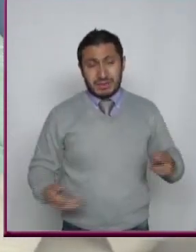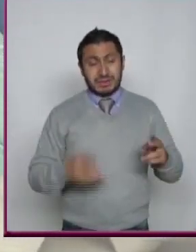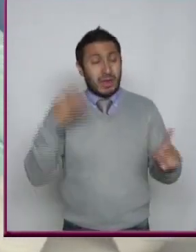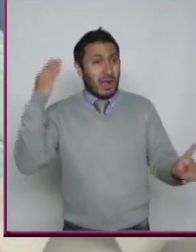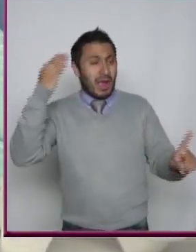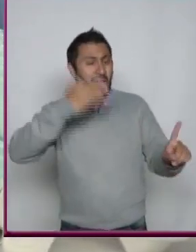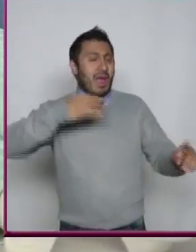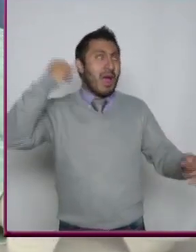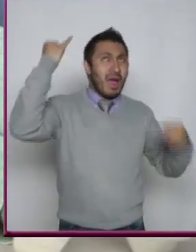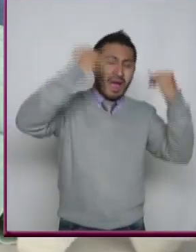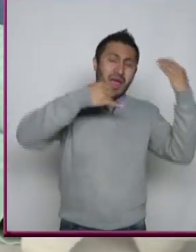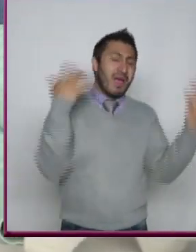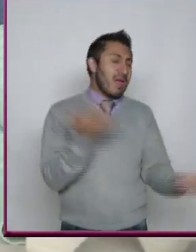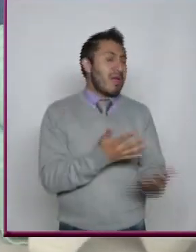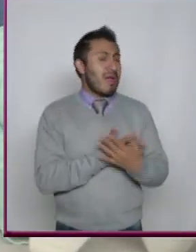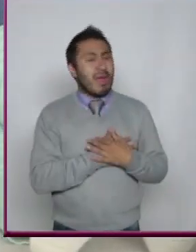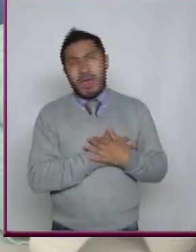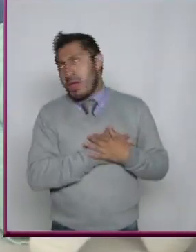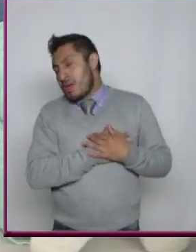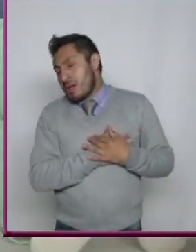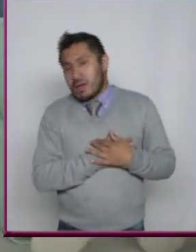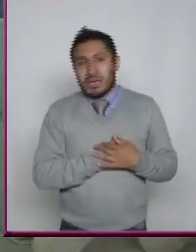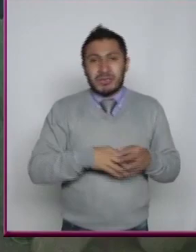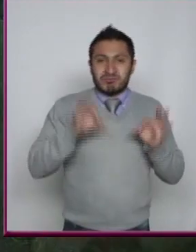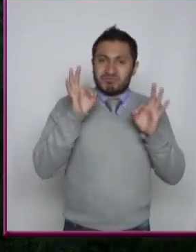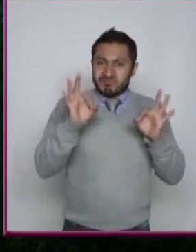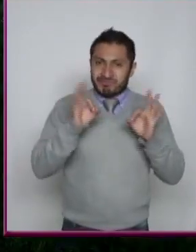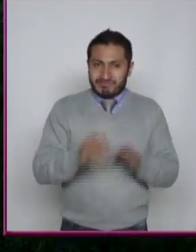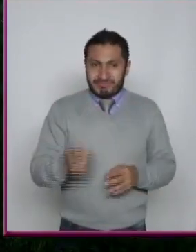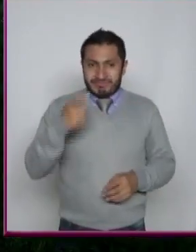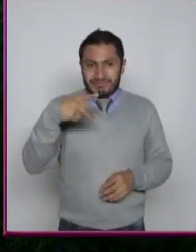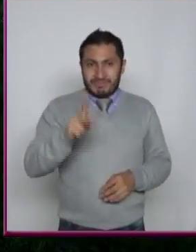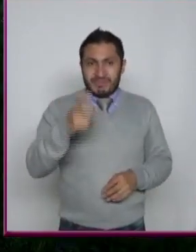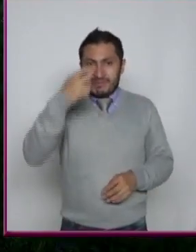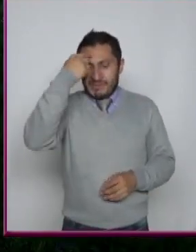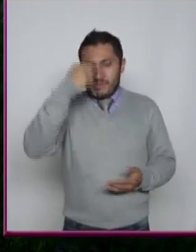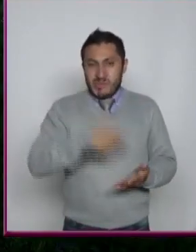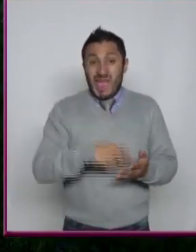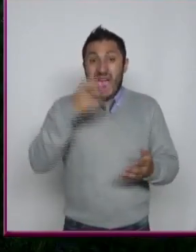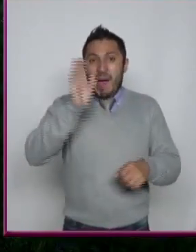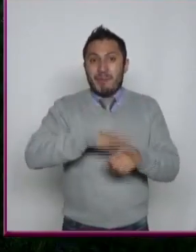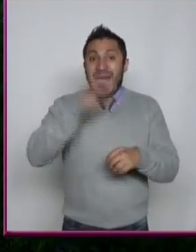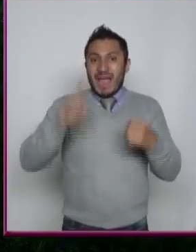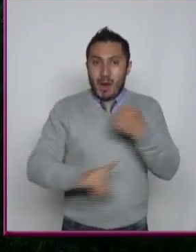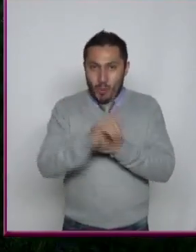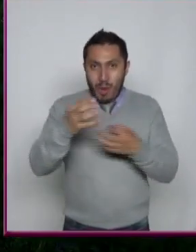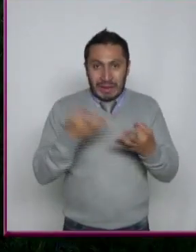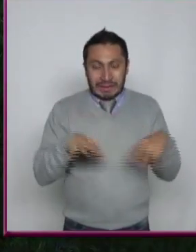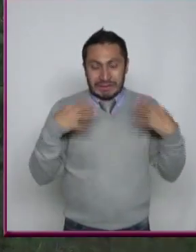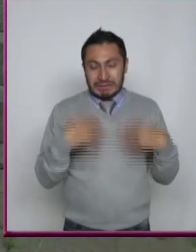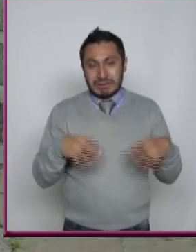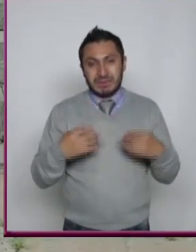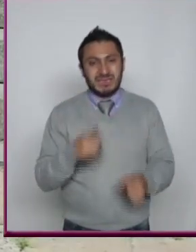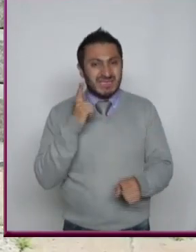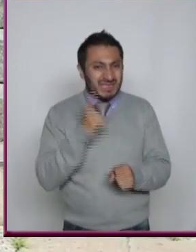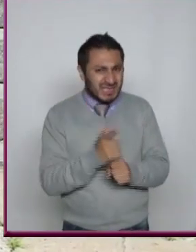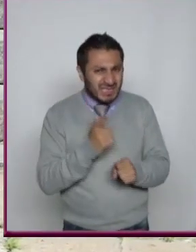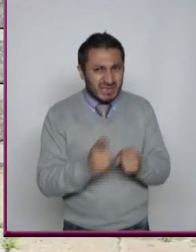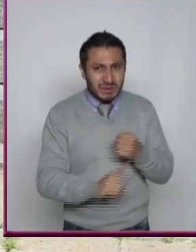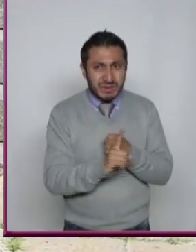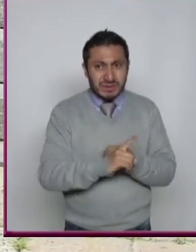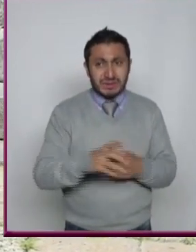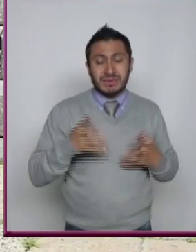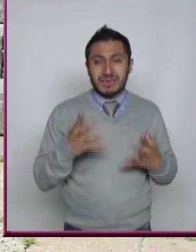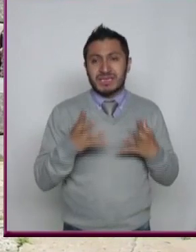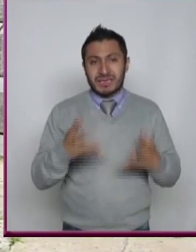y creo que vamos a hablar un poco después más a detalle de eso, pero creo que el principal problema que llegamos a tener es que deseamos que